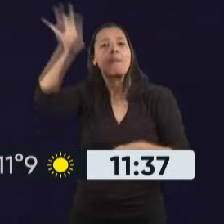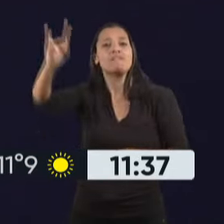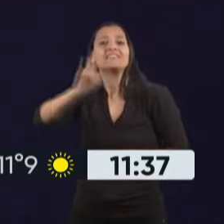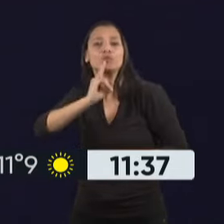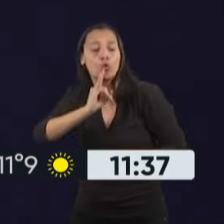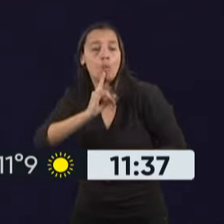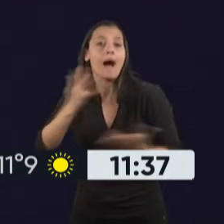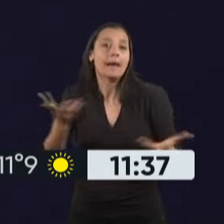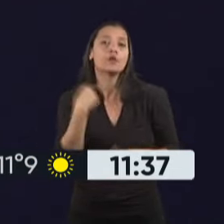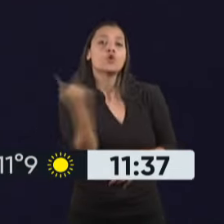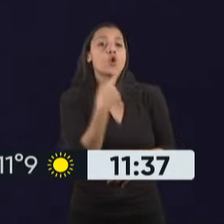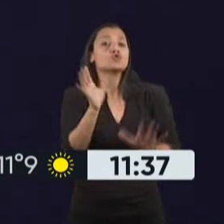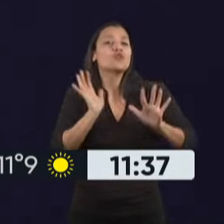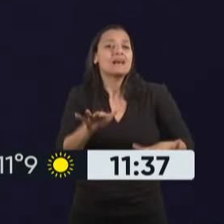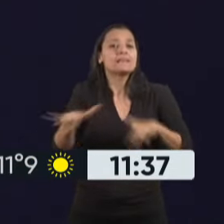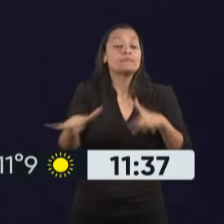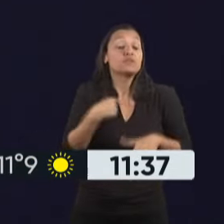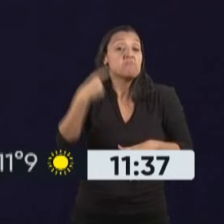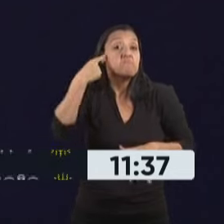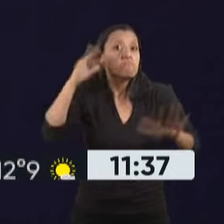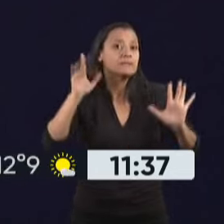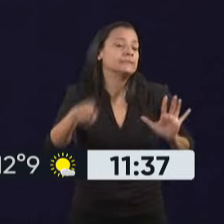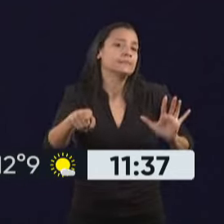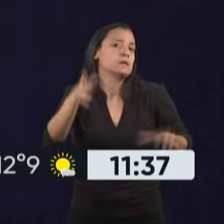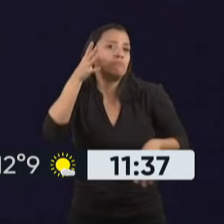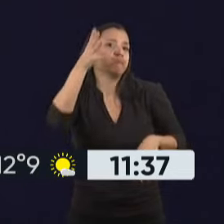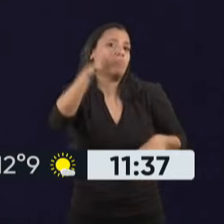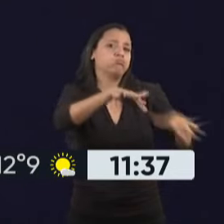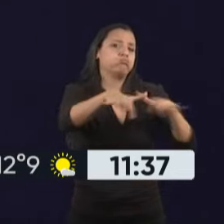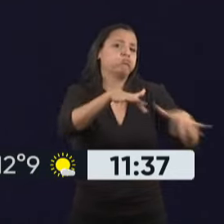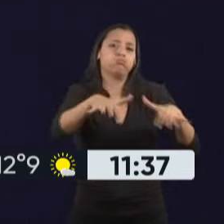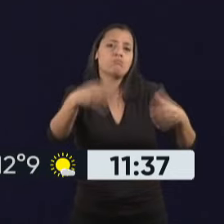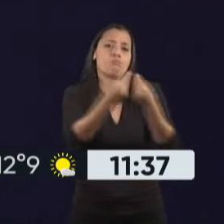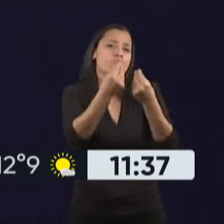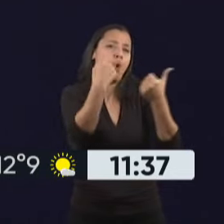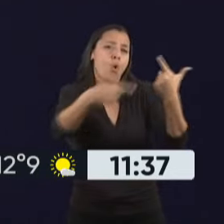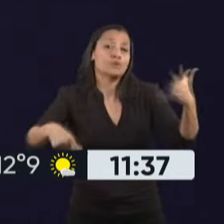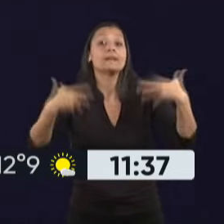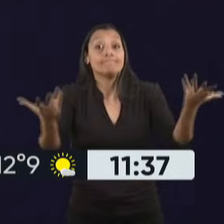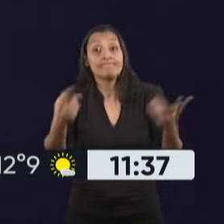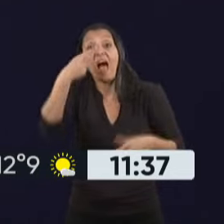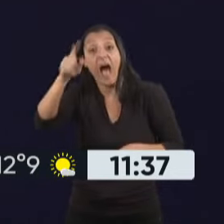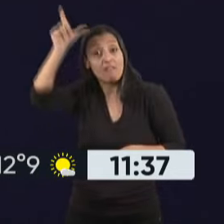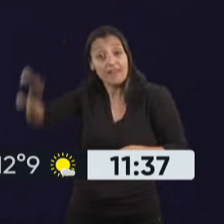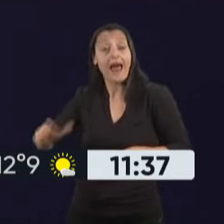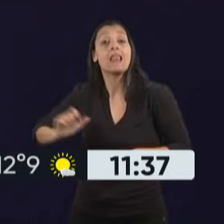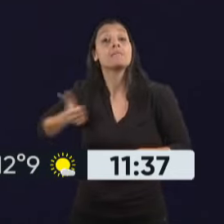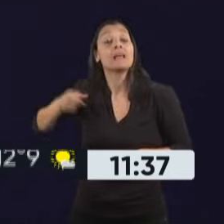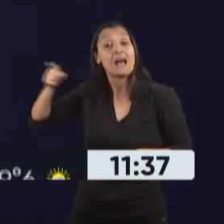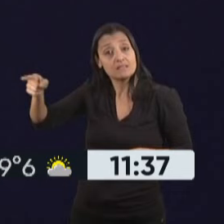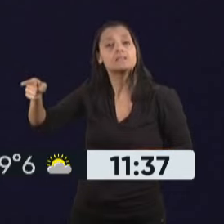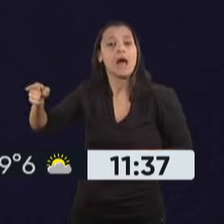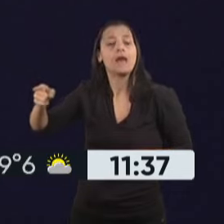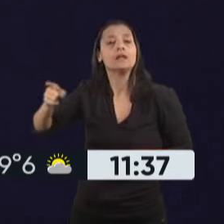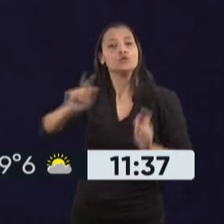Esto entendíamos que era una sobrecarga en la agenda. Finalmente, Diana Mondino, la canciller, va a tomar